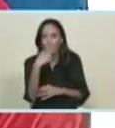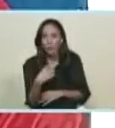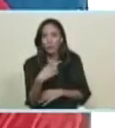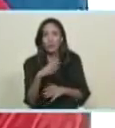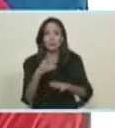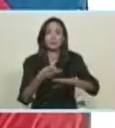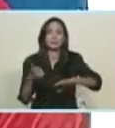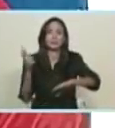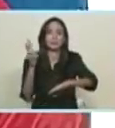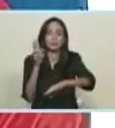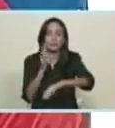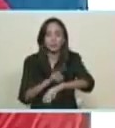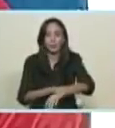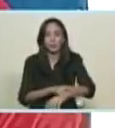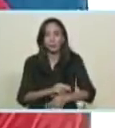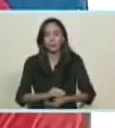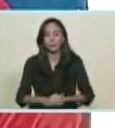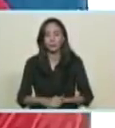miseria.